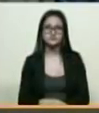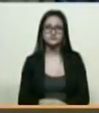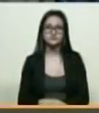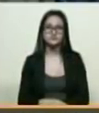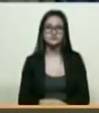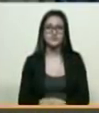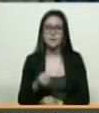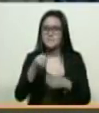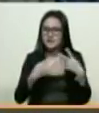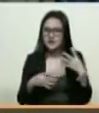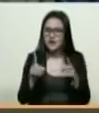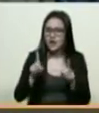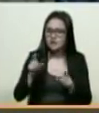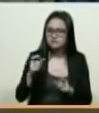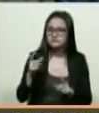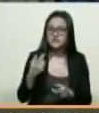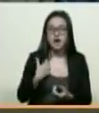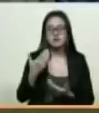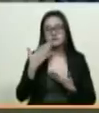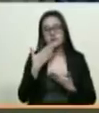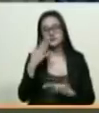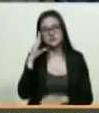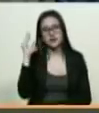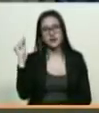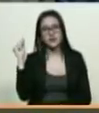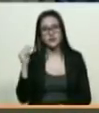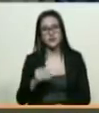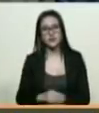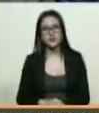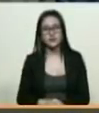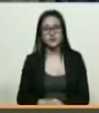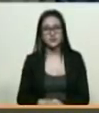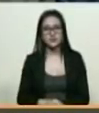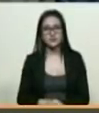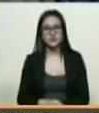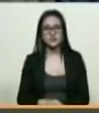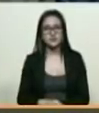prima, gracias a Dios, porque Dios